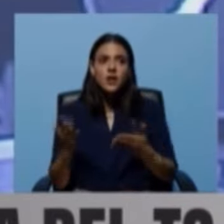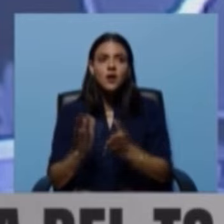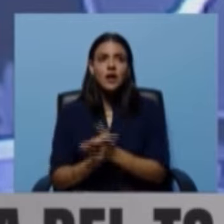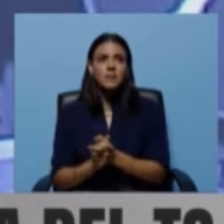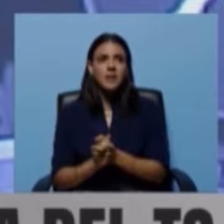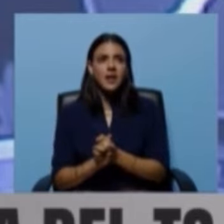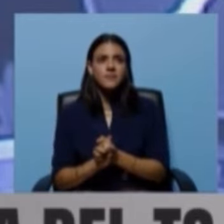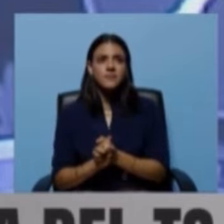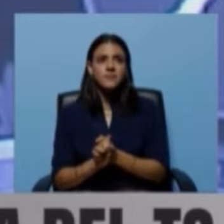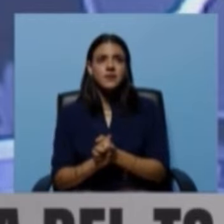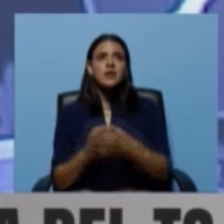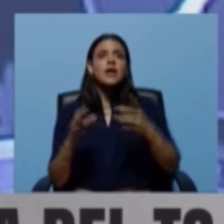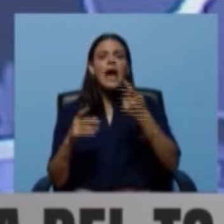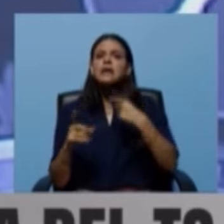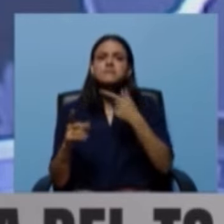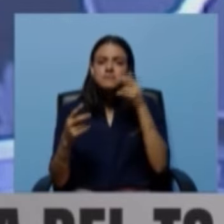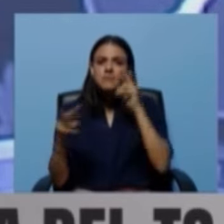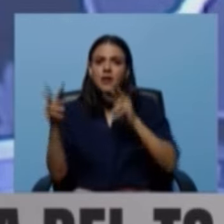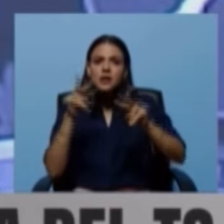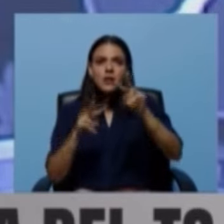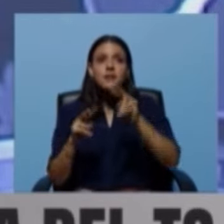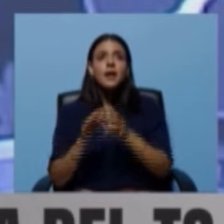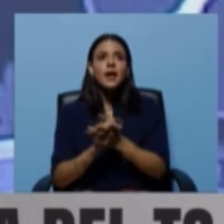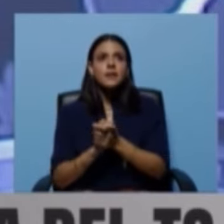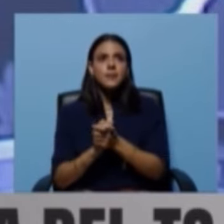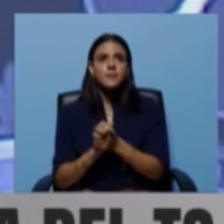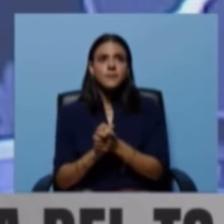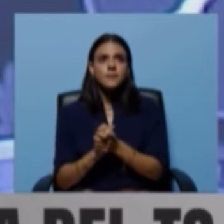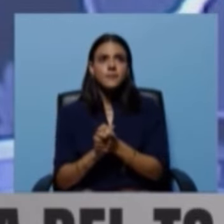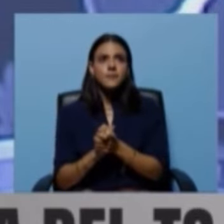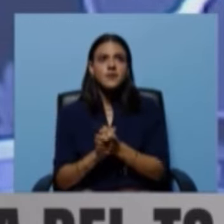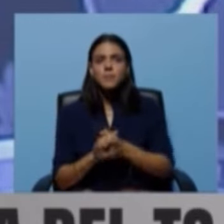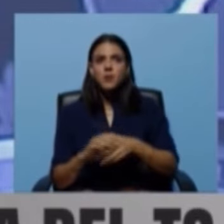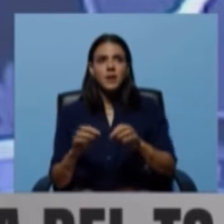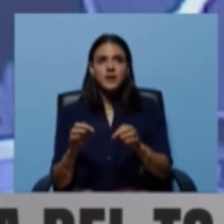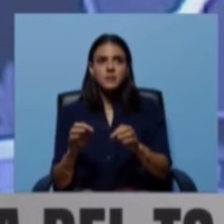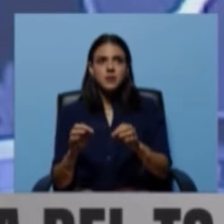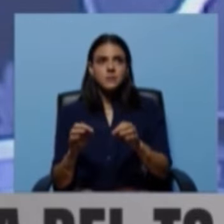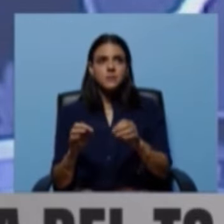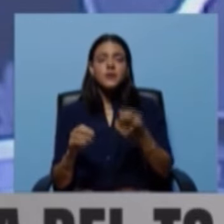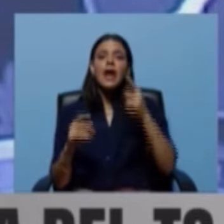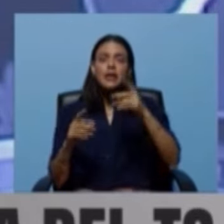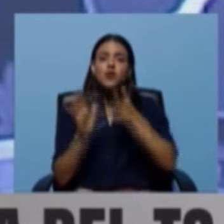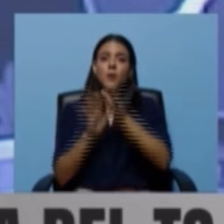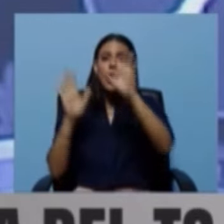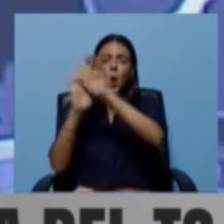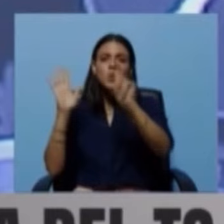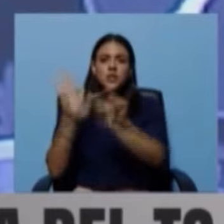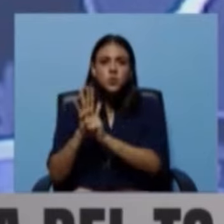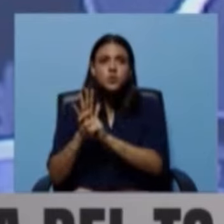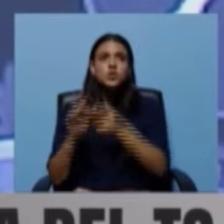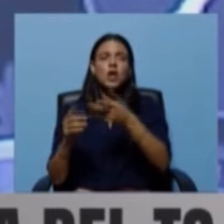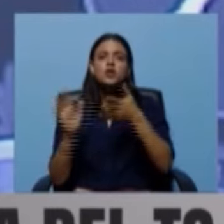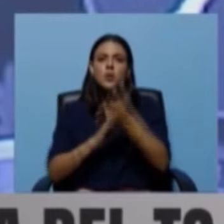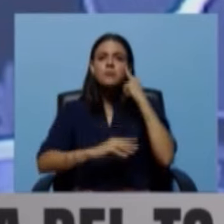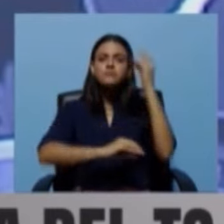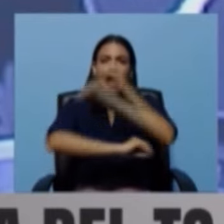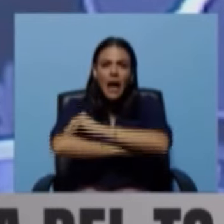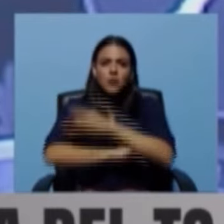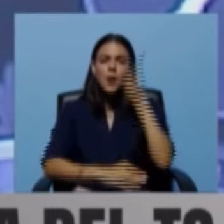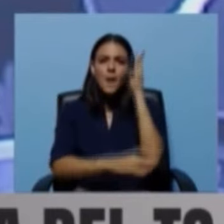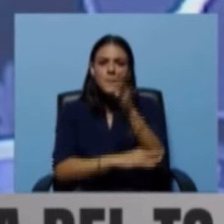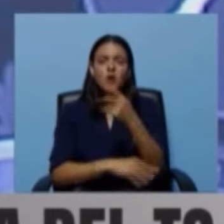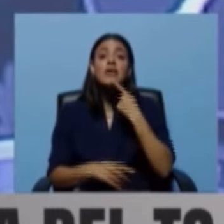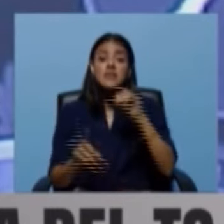El chavista subrayó que el documento fue firmado de manera voluntaria y que no existió ninguna presión o coerción hacia el dirigente